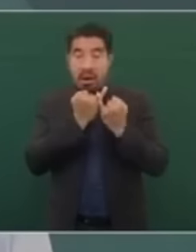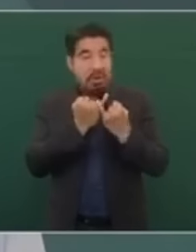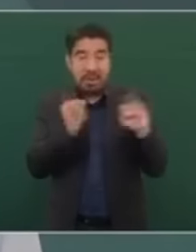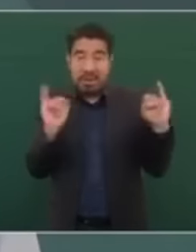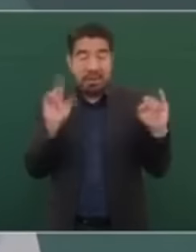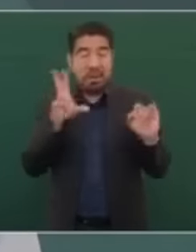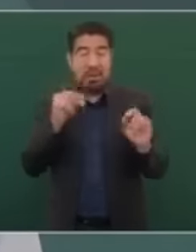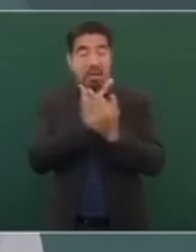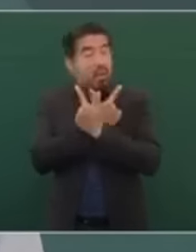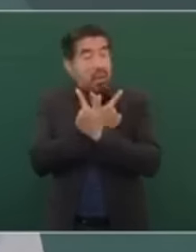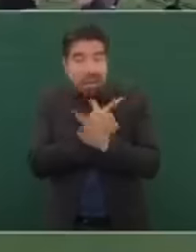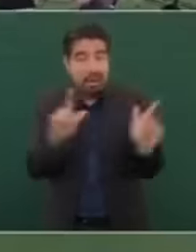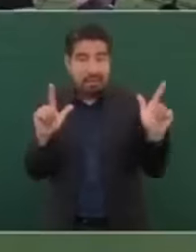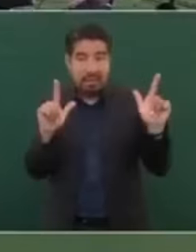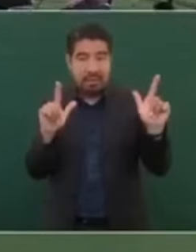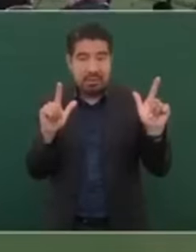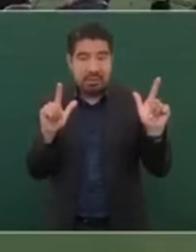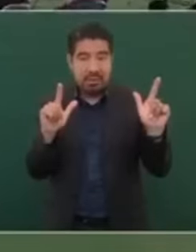soberano.